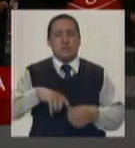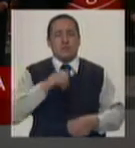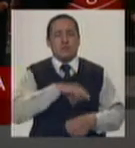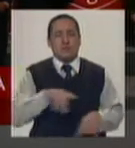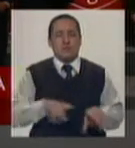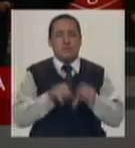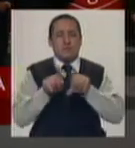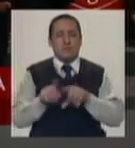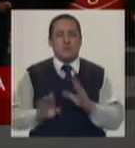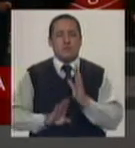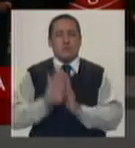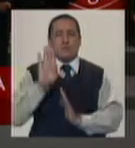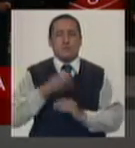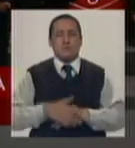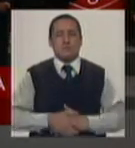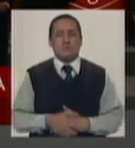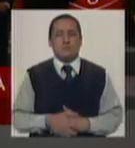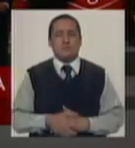y el desarrollo.